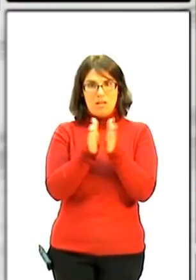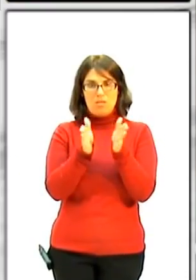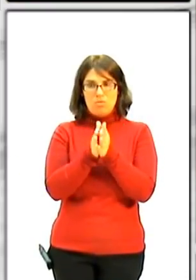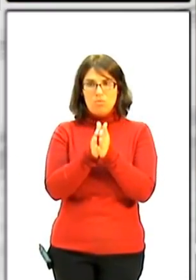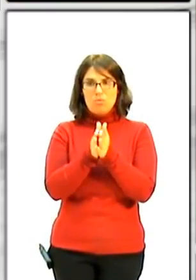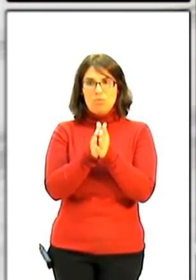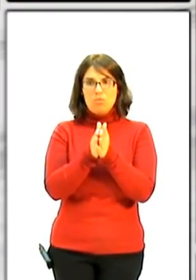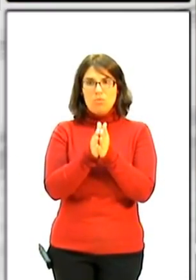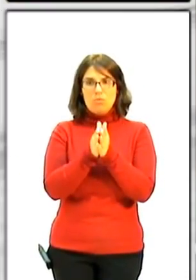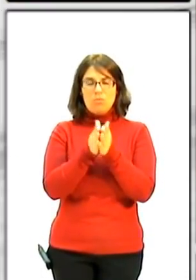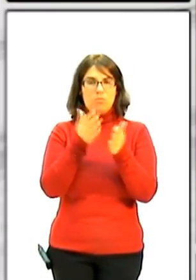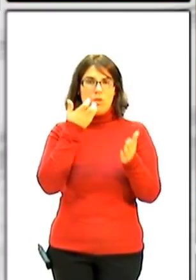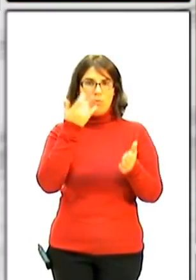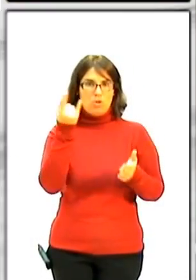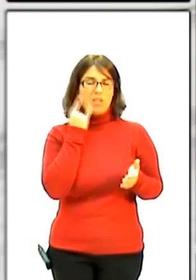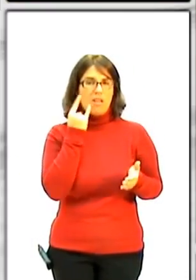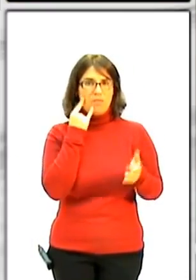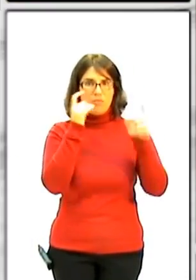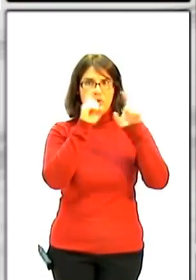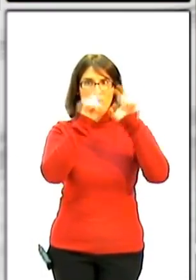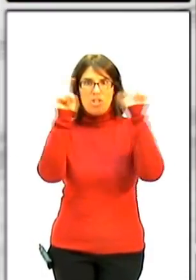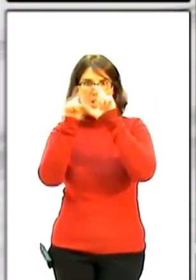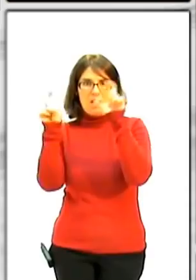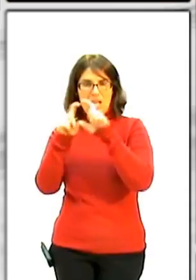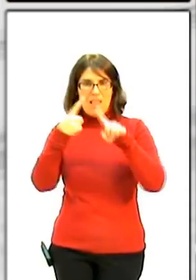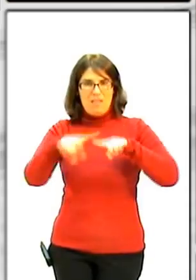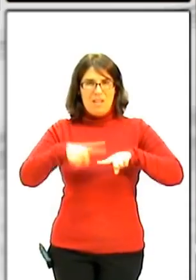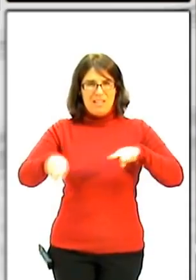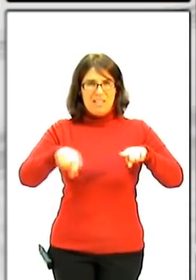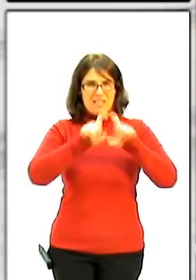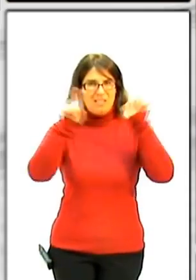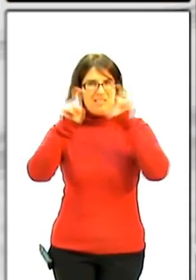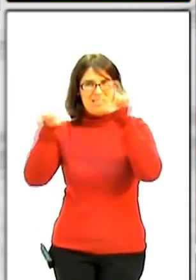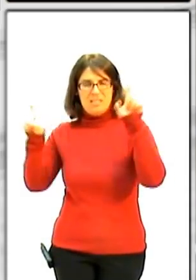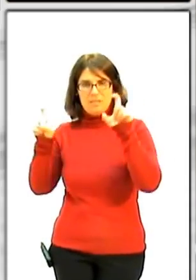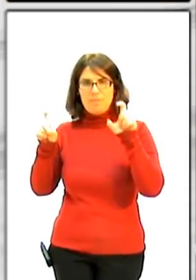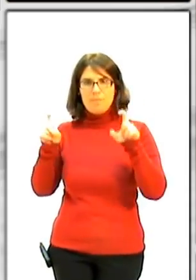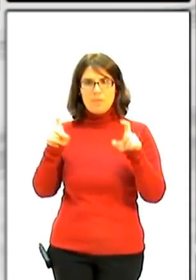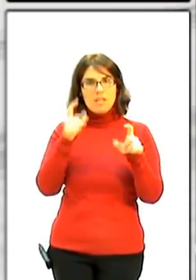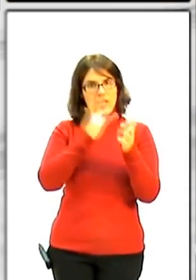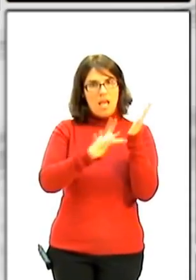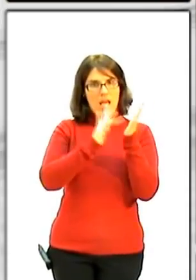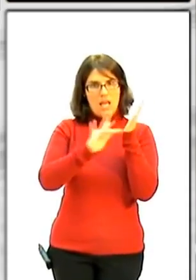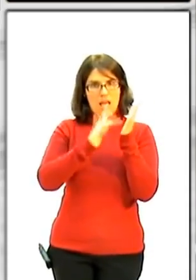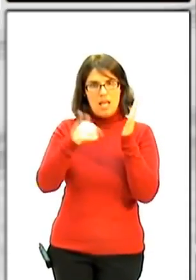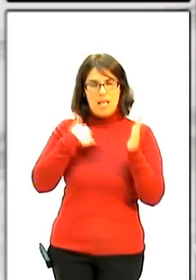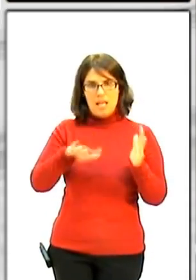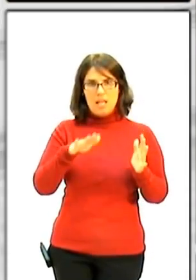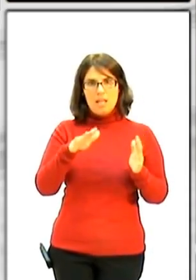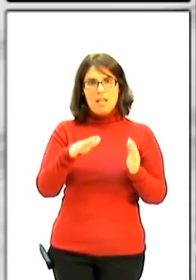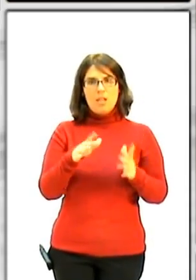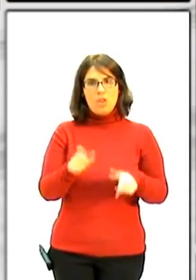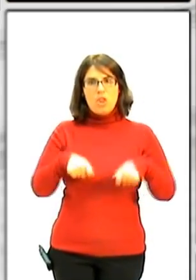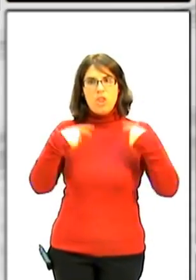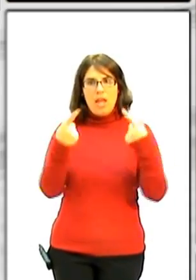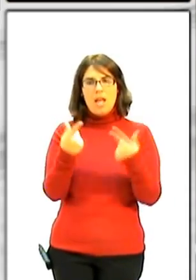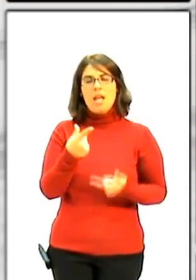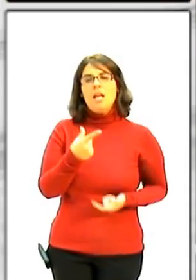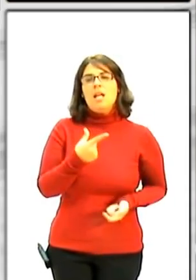compañías de telefonía han expuesto cómo pueden facilitar que las personas